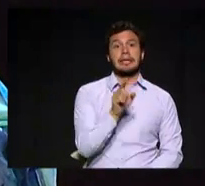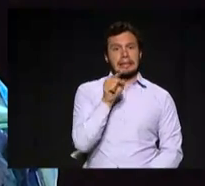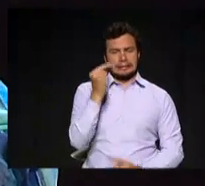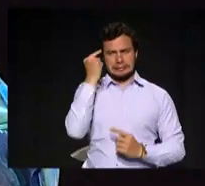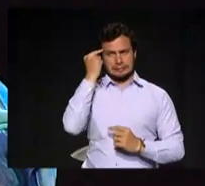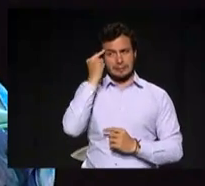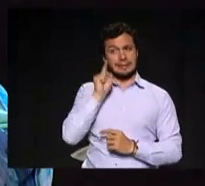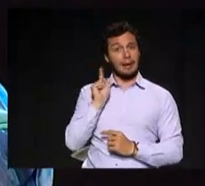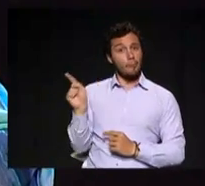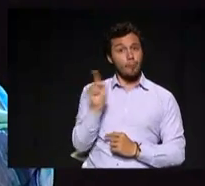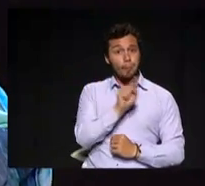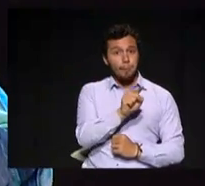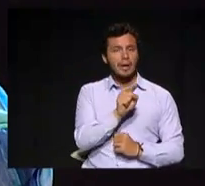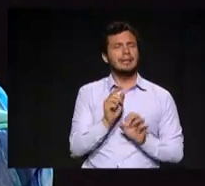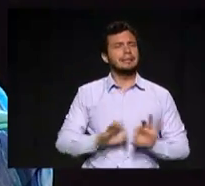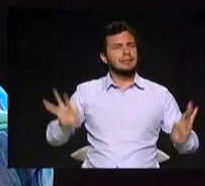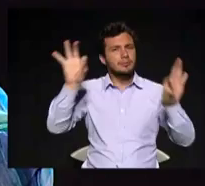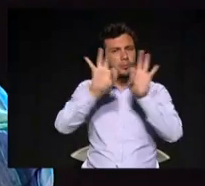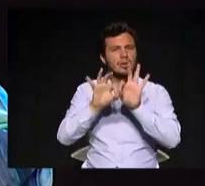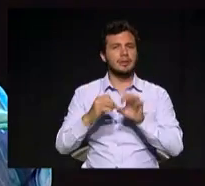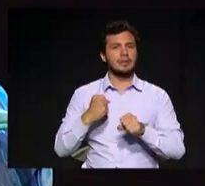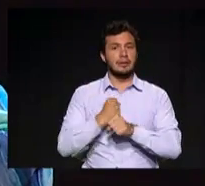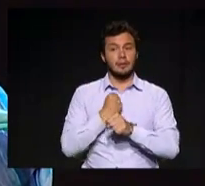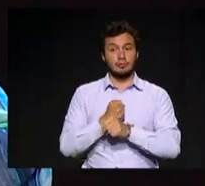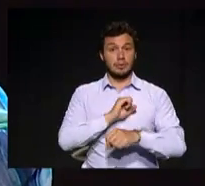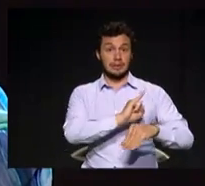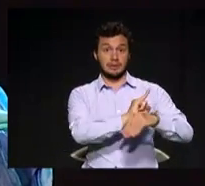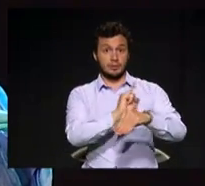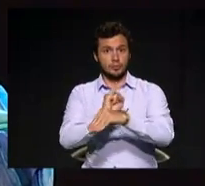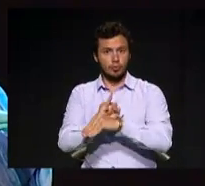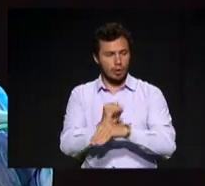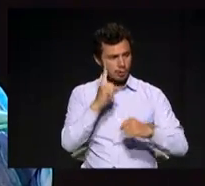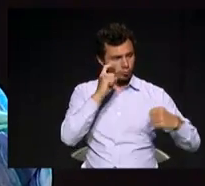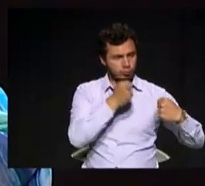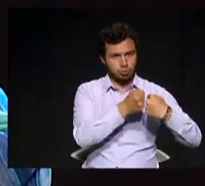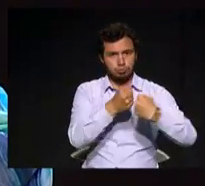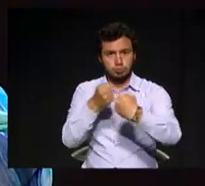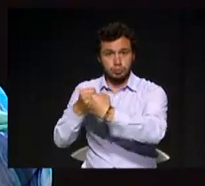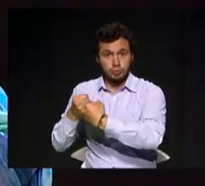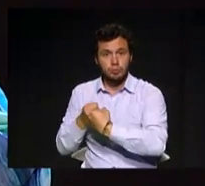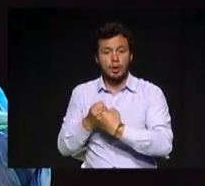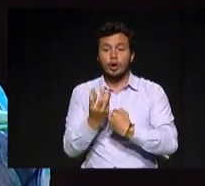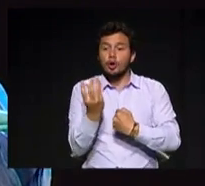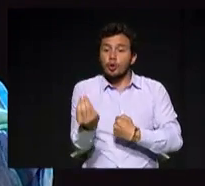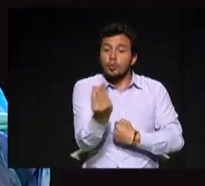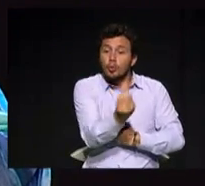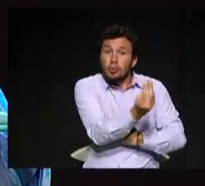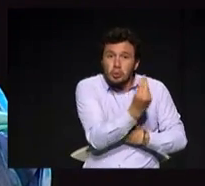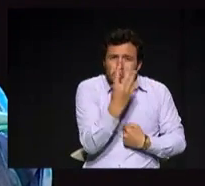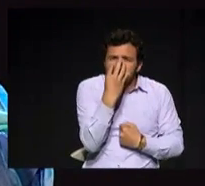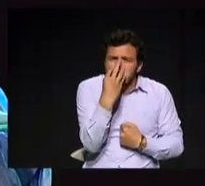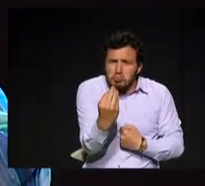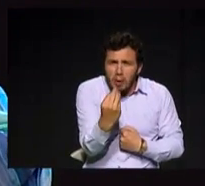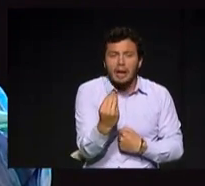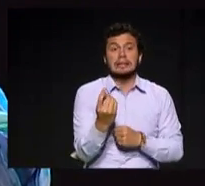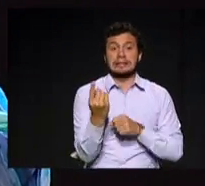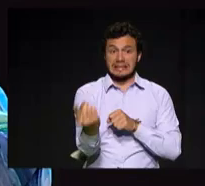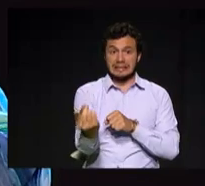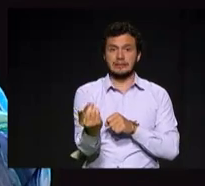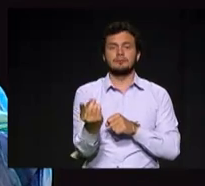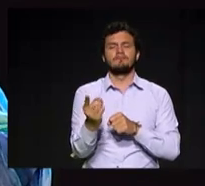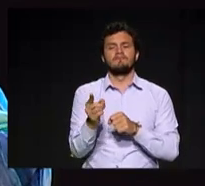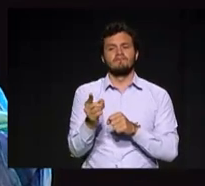institucionalidad con toda la decisión combatiendo frontalmente a las bandas criminales y de manera articulada no